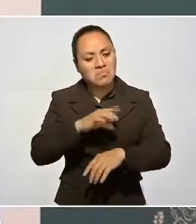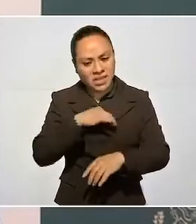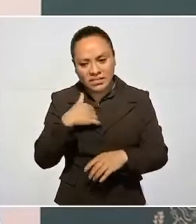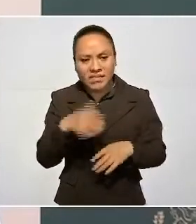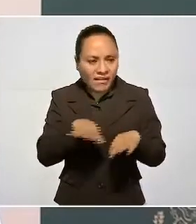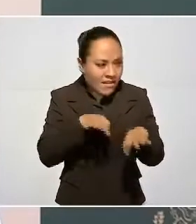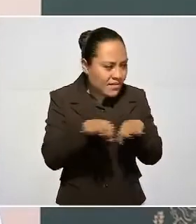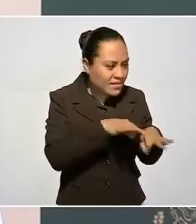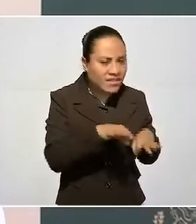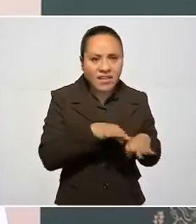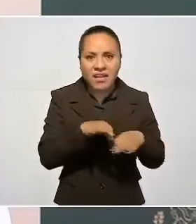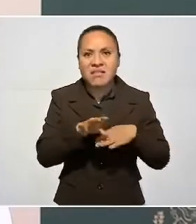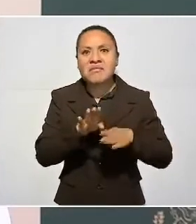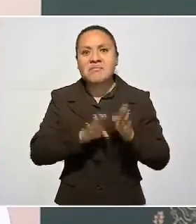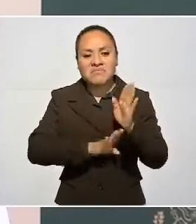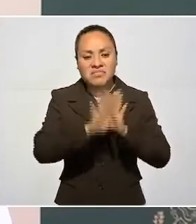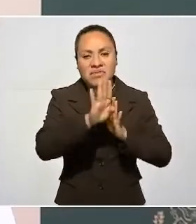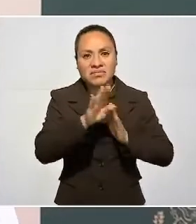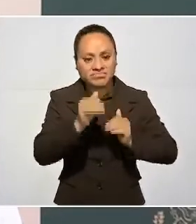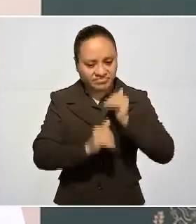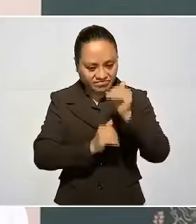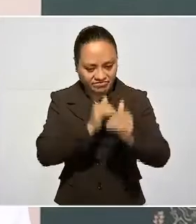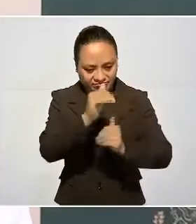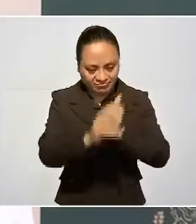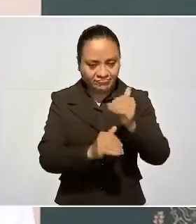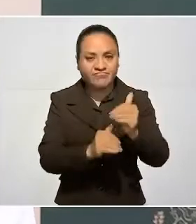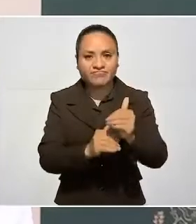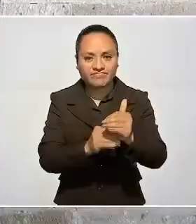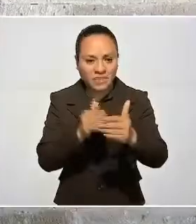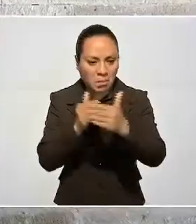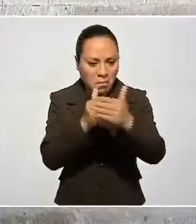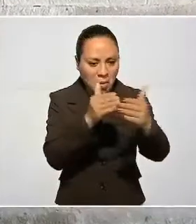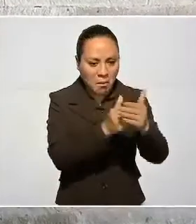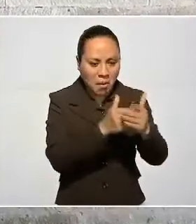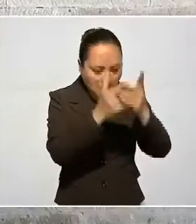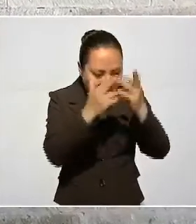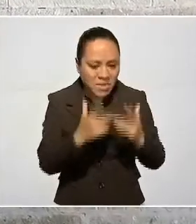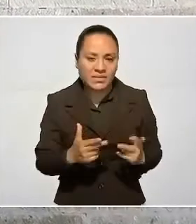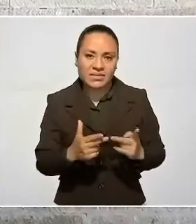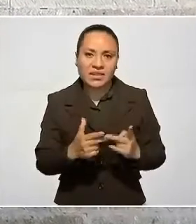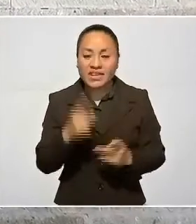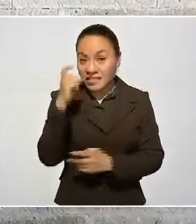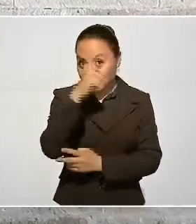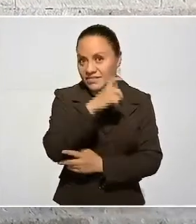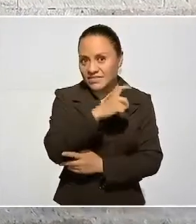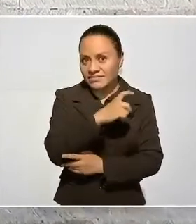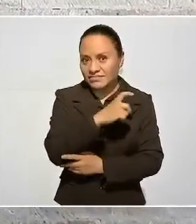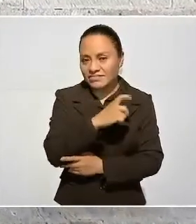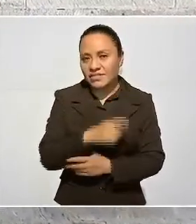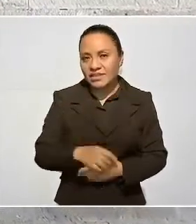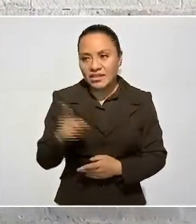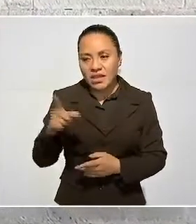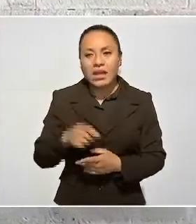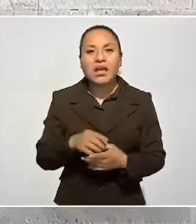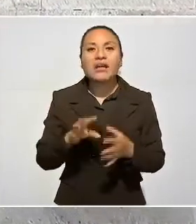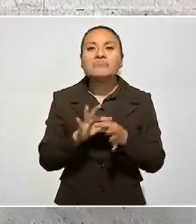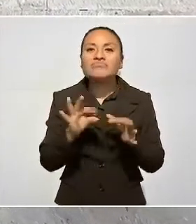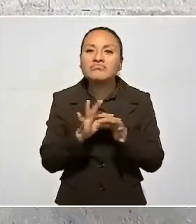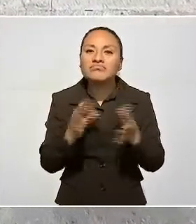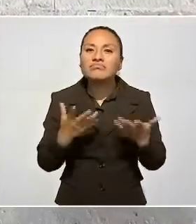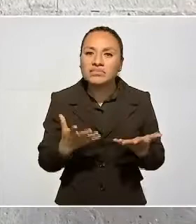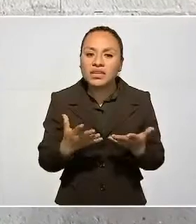bien superará las más graves dificultades. El patricio nos advirtió que la